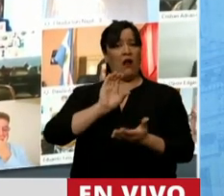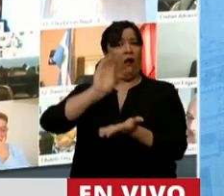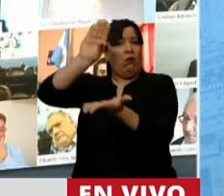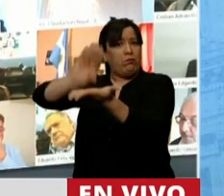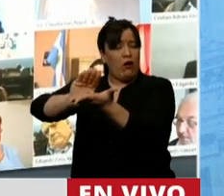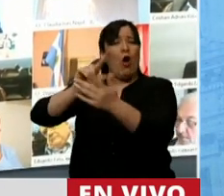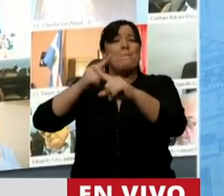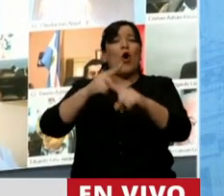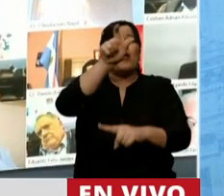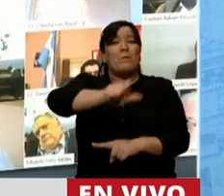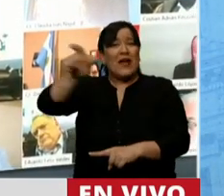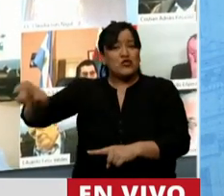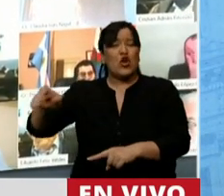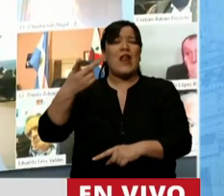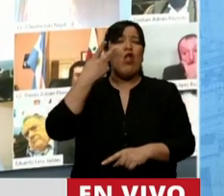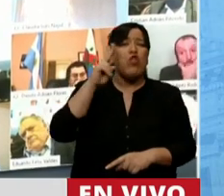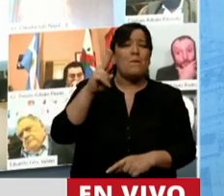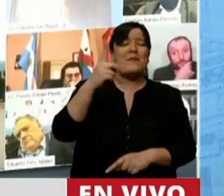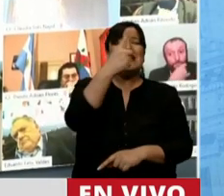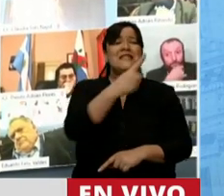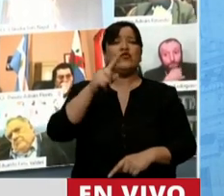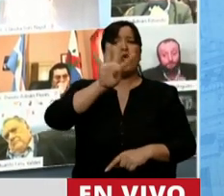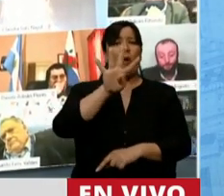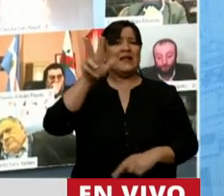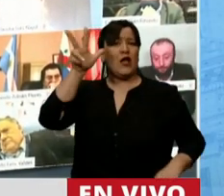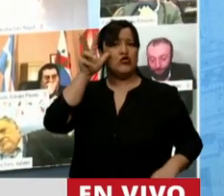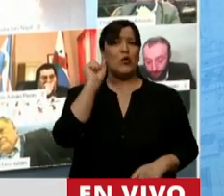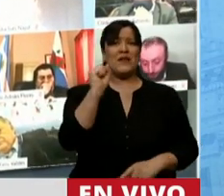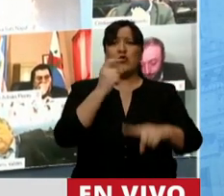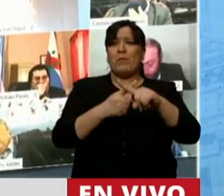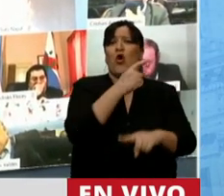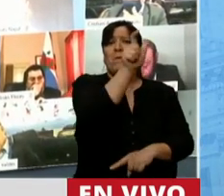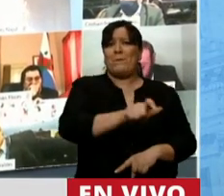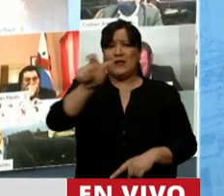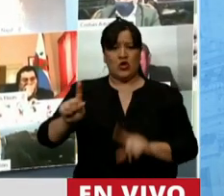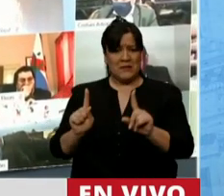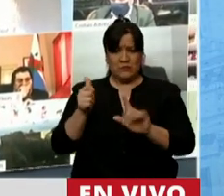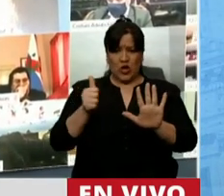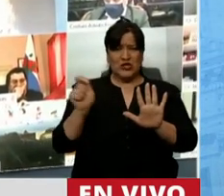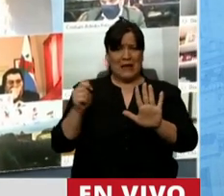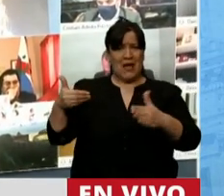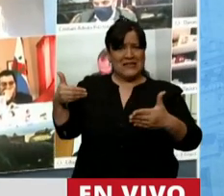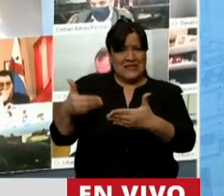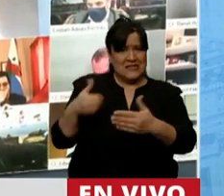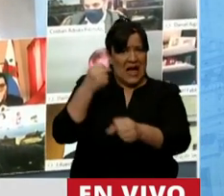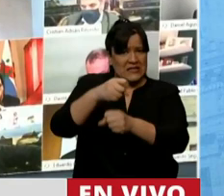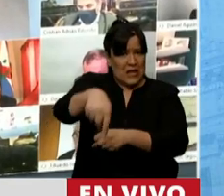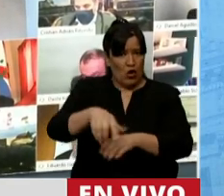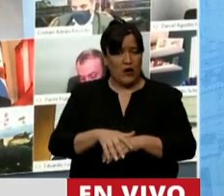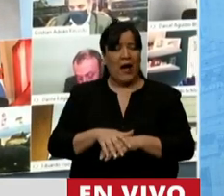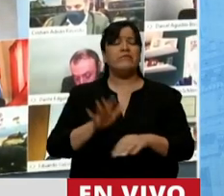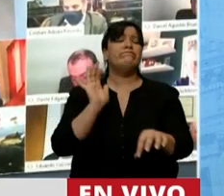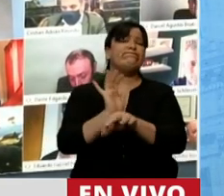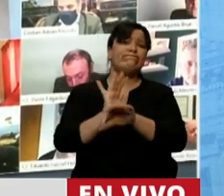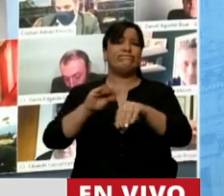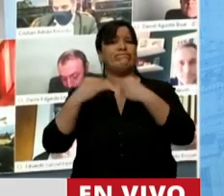habitante dos mil 148 pesos en los seis primeros meses equivale